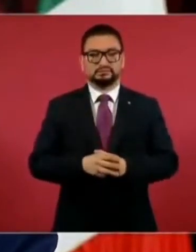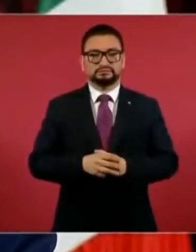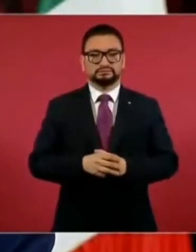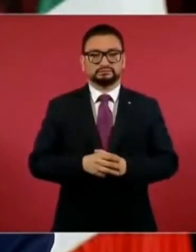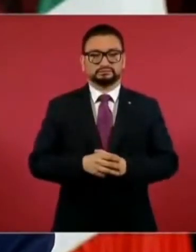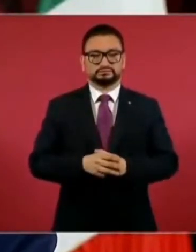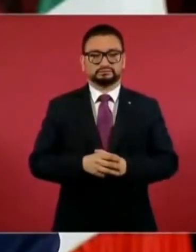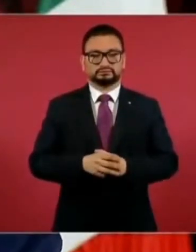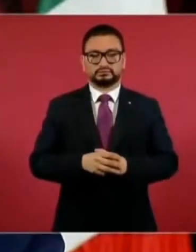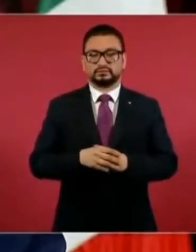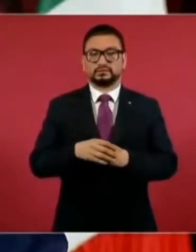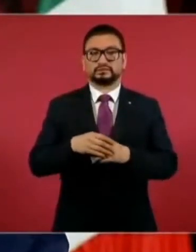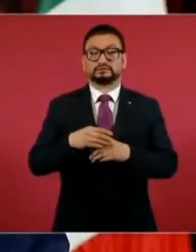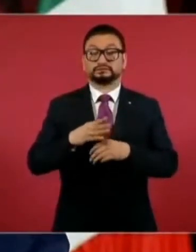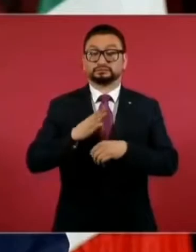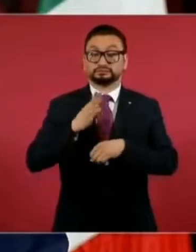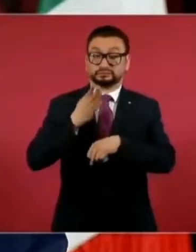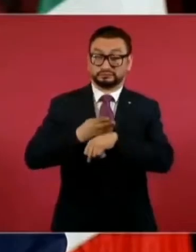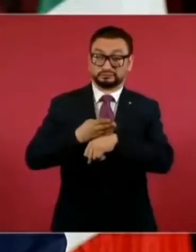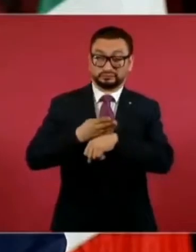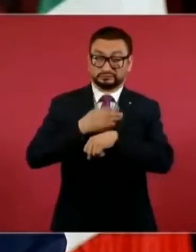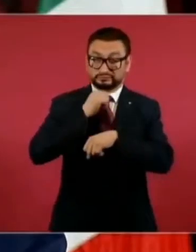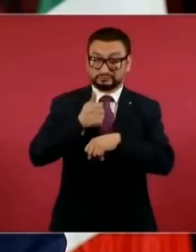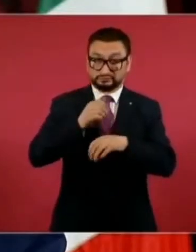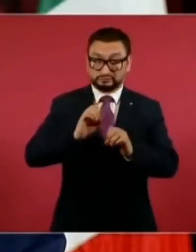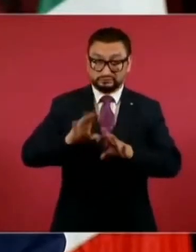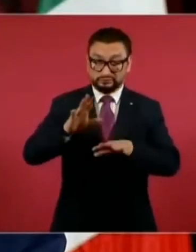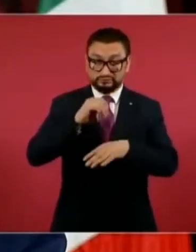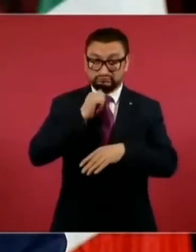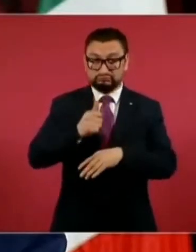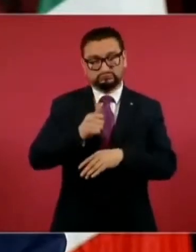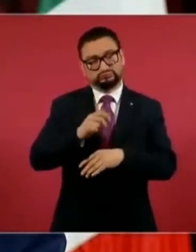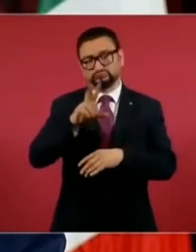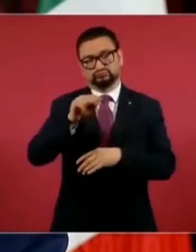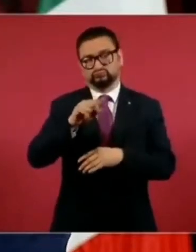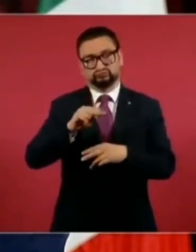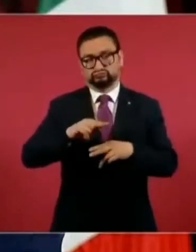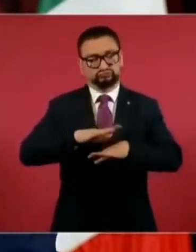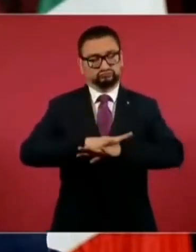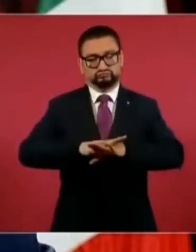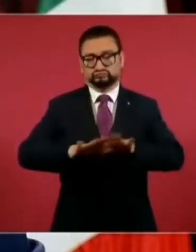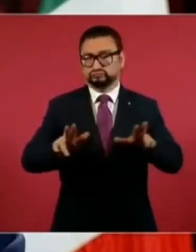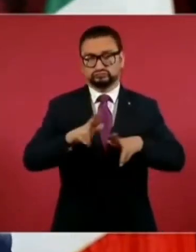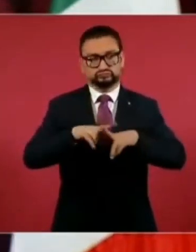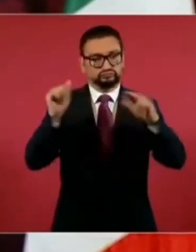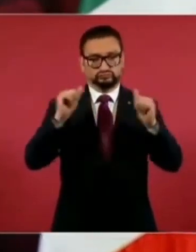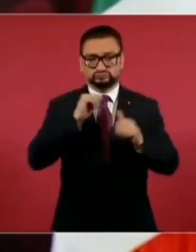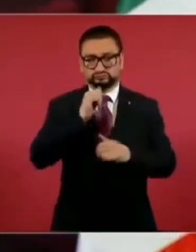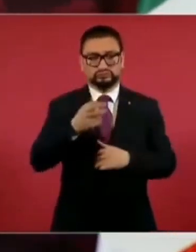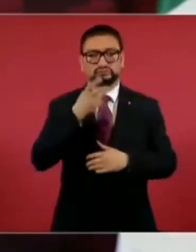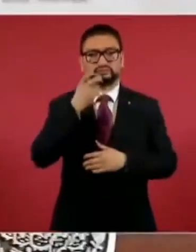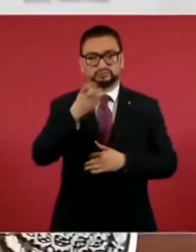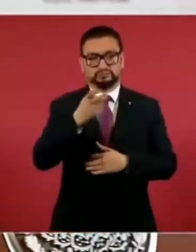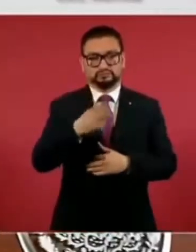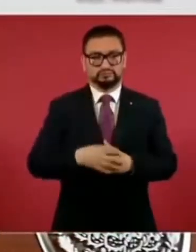y no hay impunidad para nadie. Yo diría que esa es la mancha